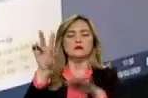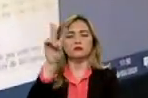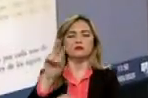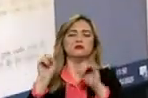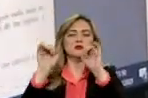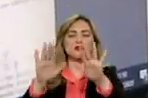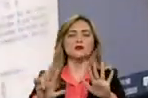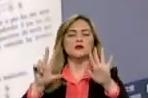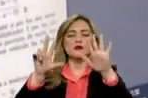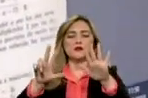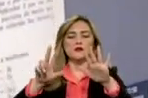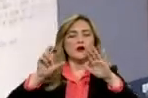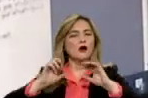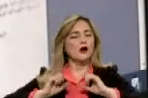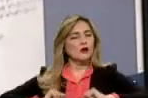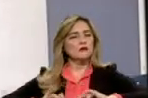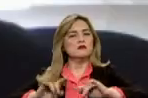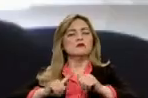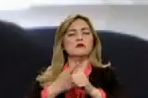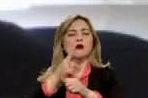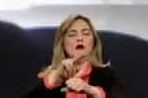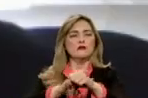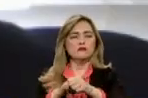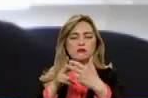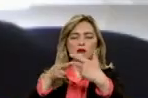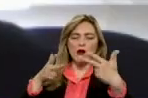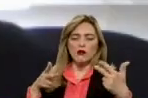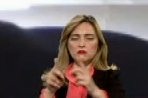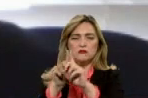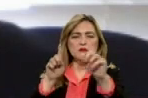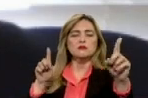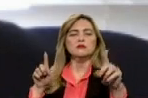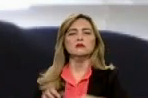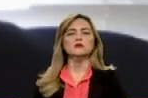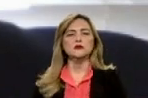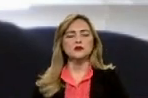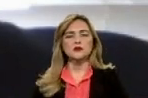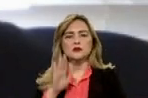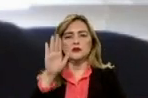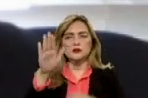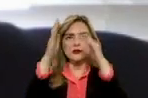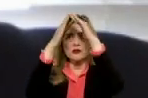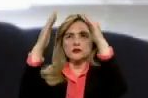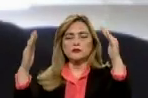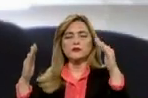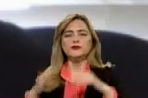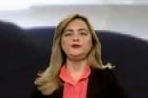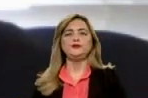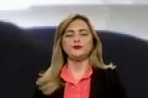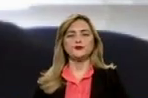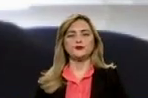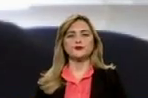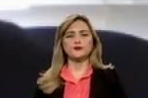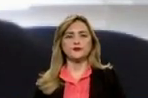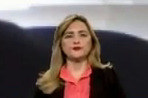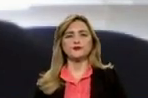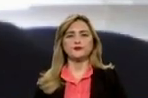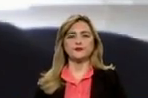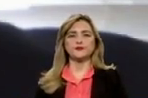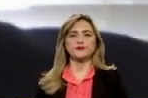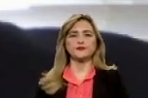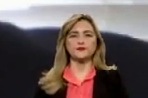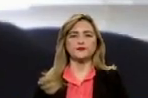de septiembre, será por primera vez en línea. Rinden la prueba desde sus domicilios, los que han confirmado que